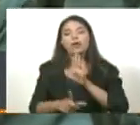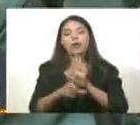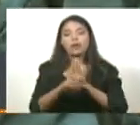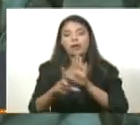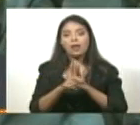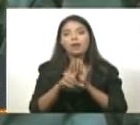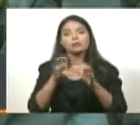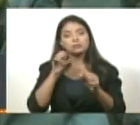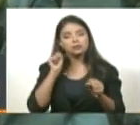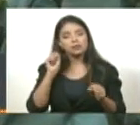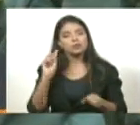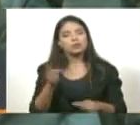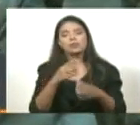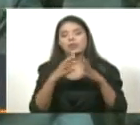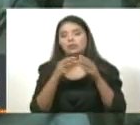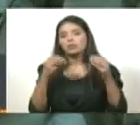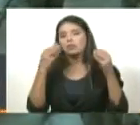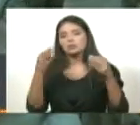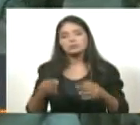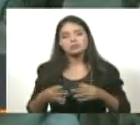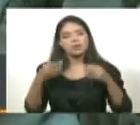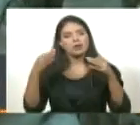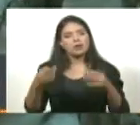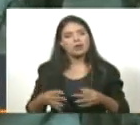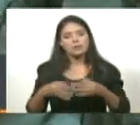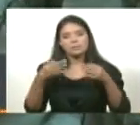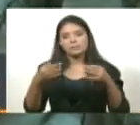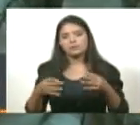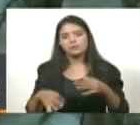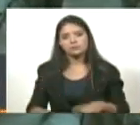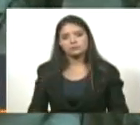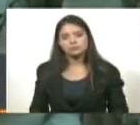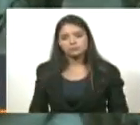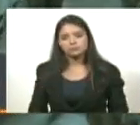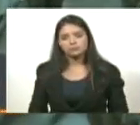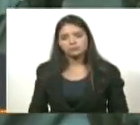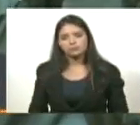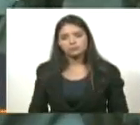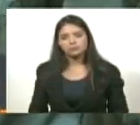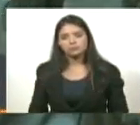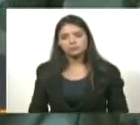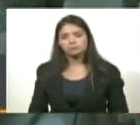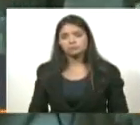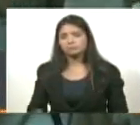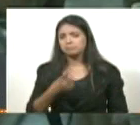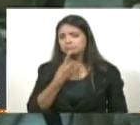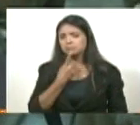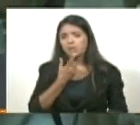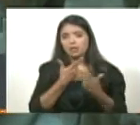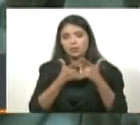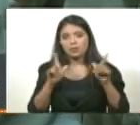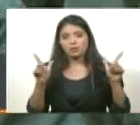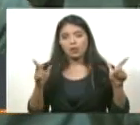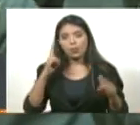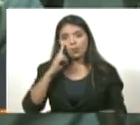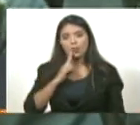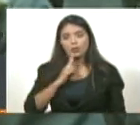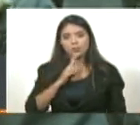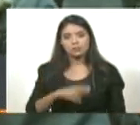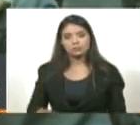el entendimiento que siempre nos ha caracterizado. Parafraseando al libertador Simón